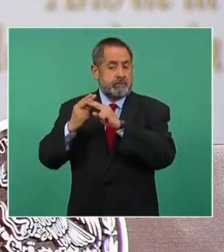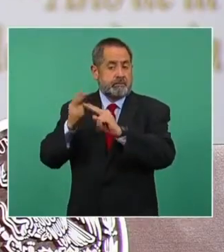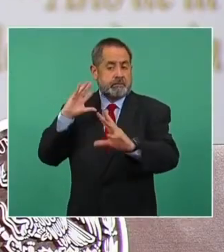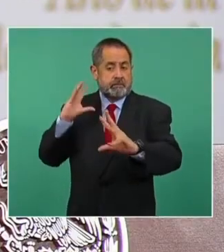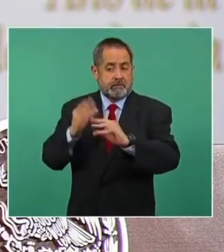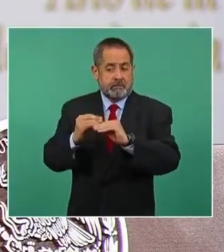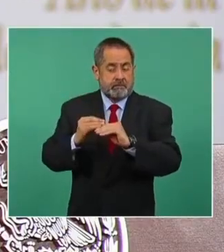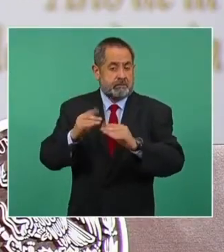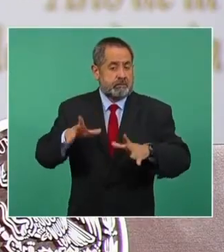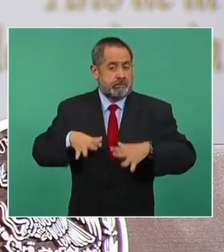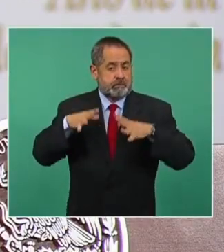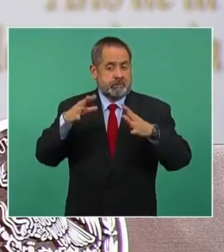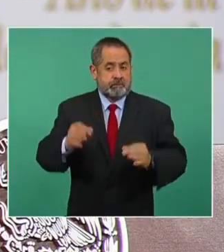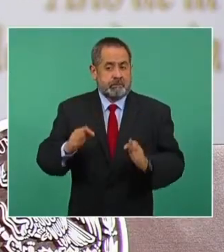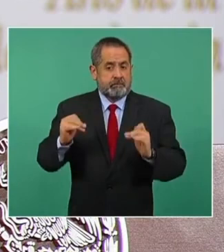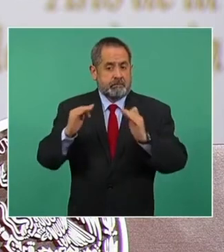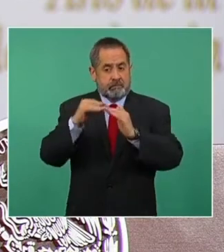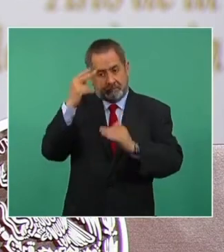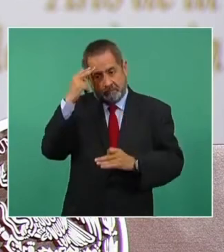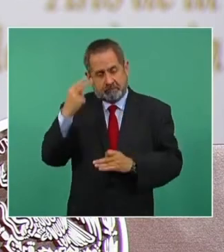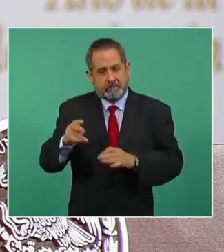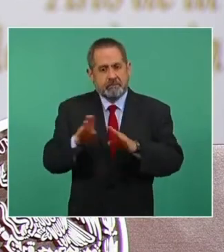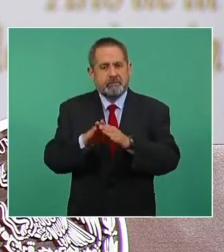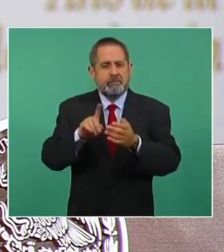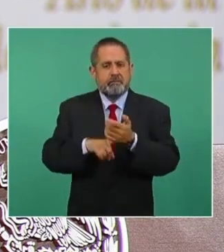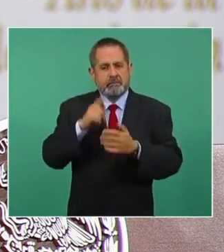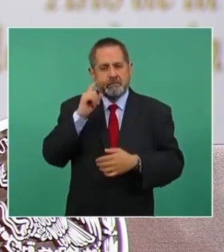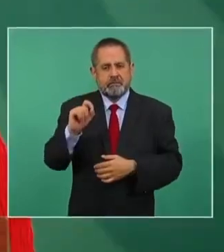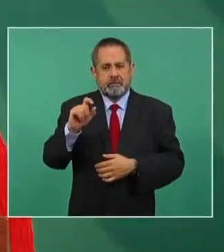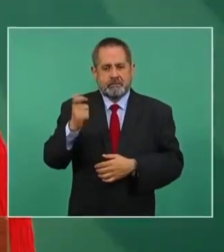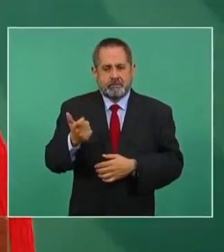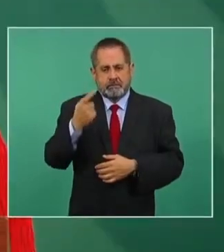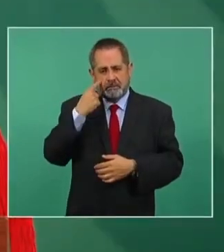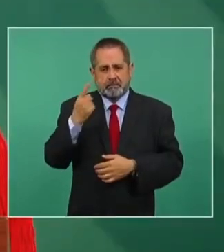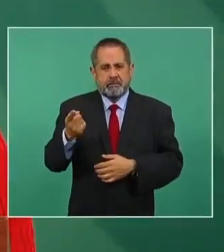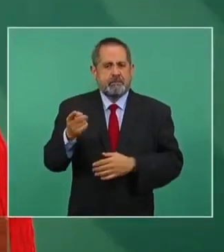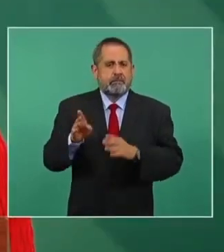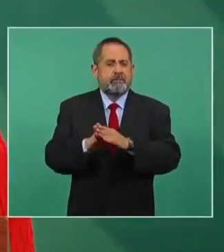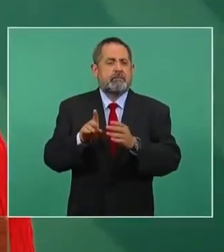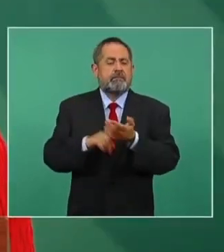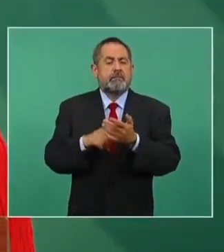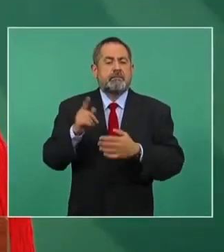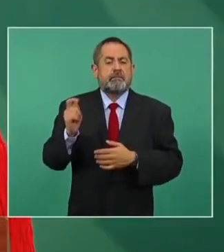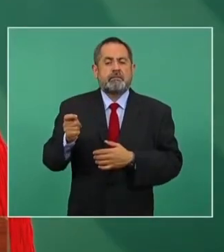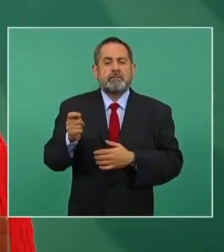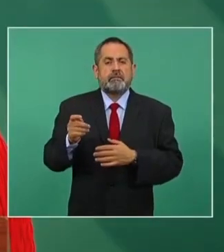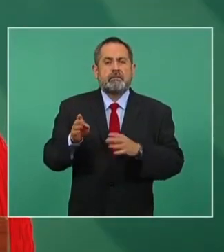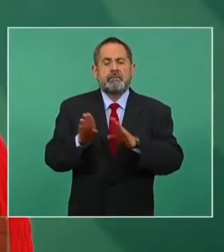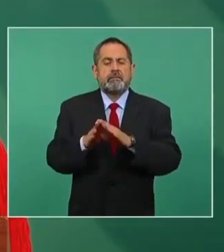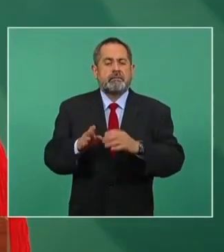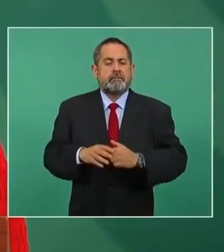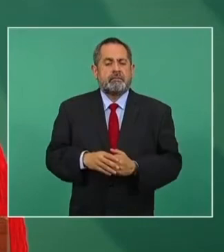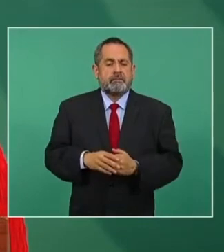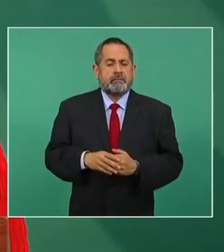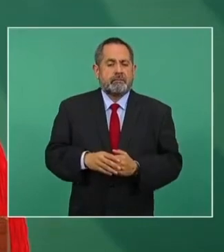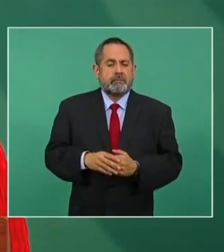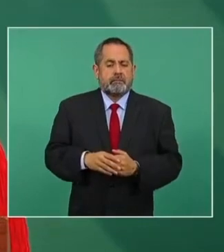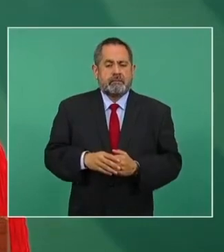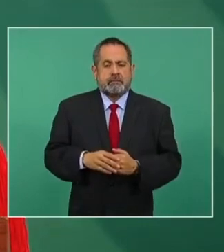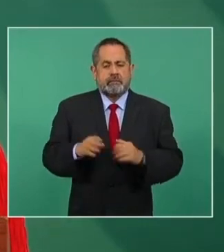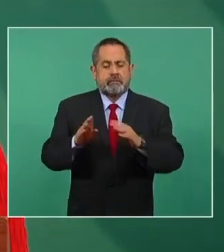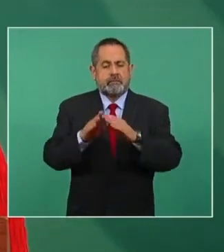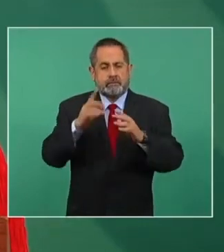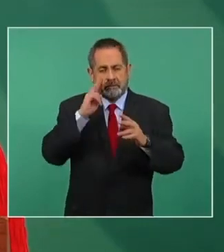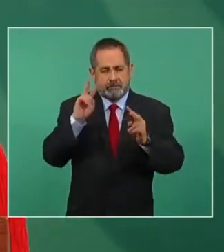México Tenochtitlan, en la moneda bimetálica de 20 pesos encontramos al reverso de la moneda, muestra formando